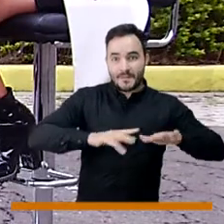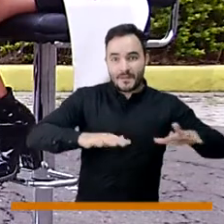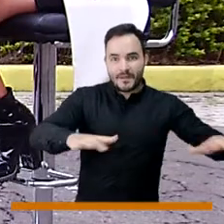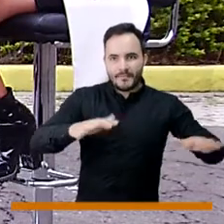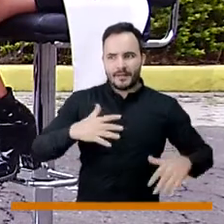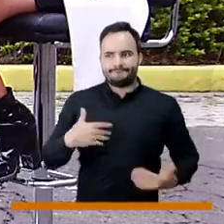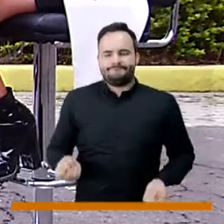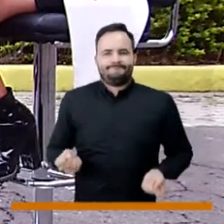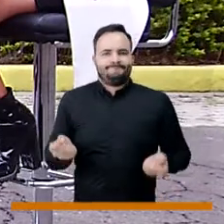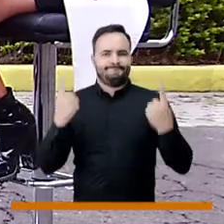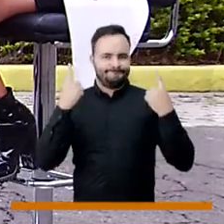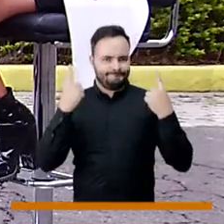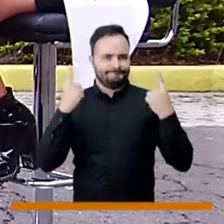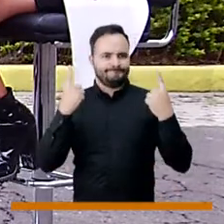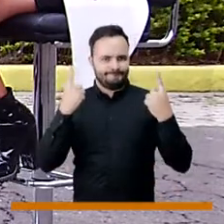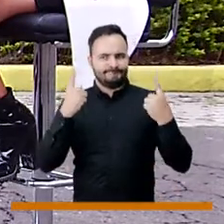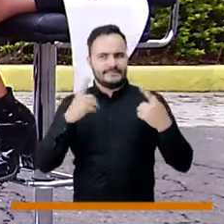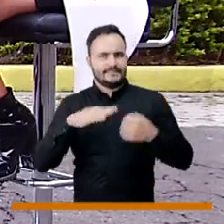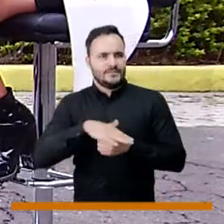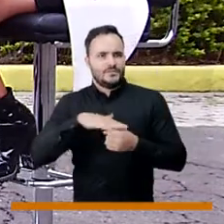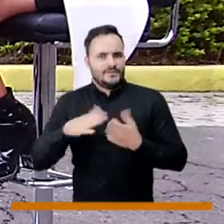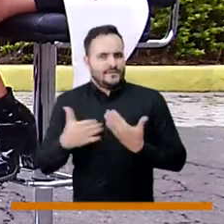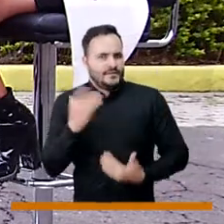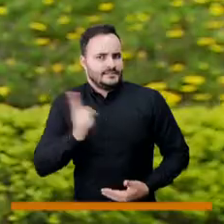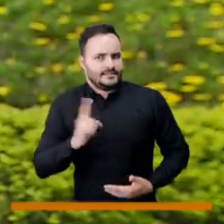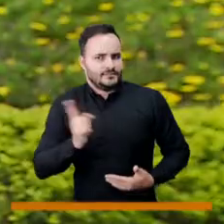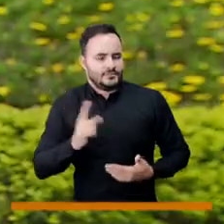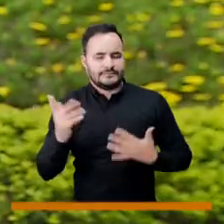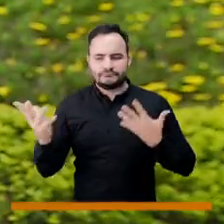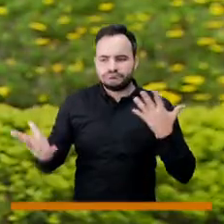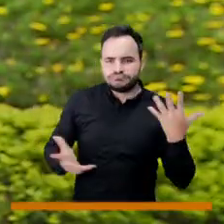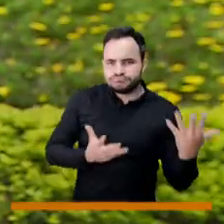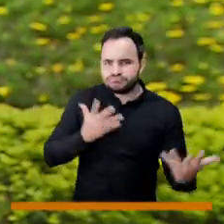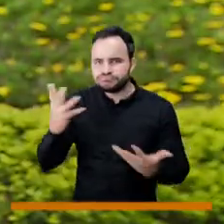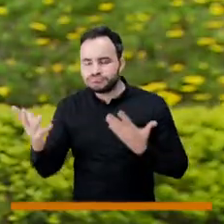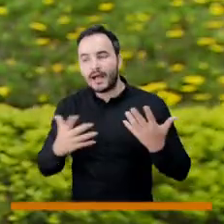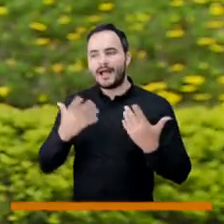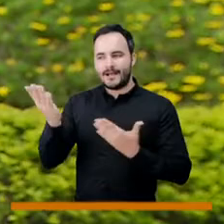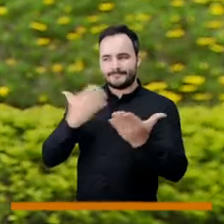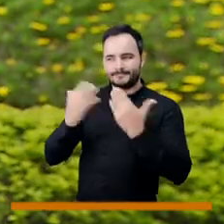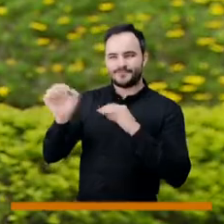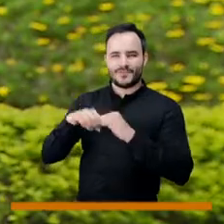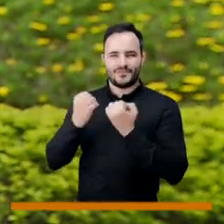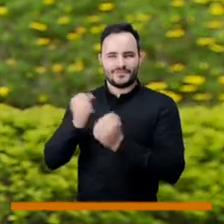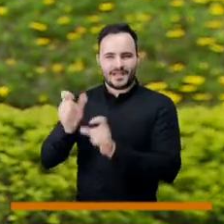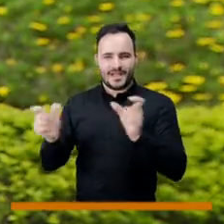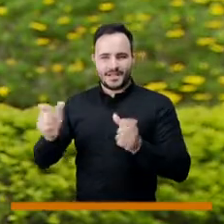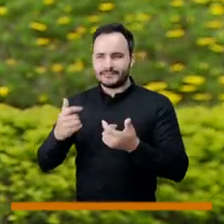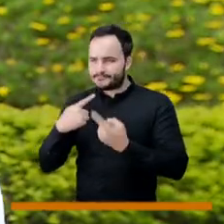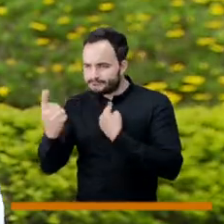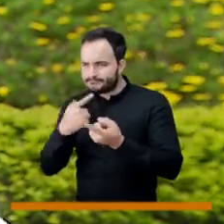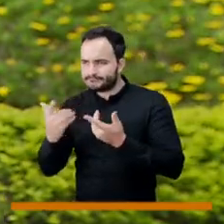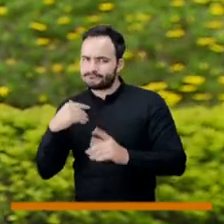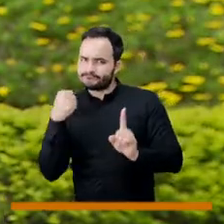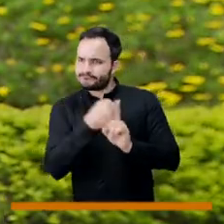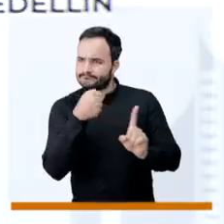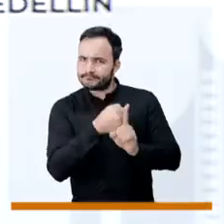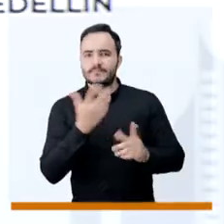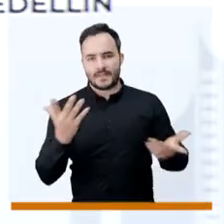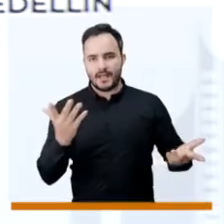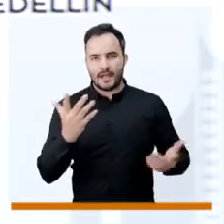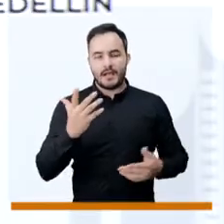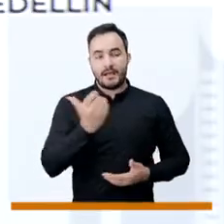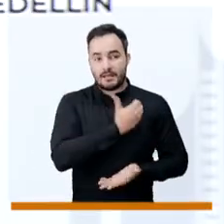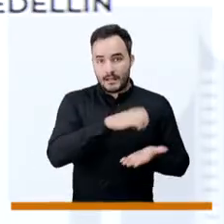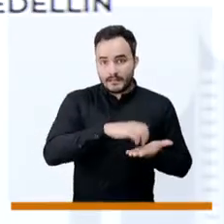entendimos lo que sucedió por la pandemia y fue ahí donde empezamos algunos concejales de medellín a insistirle al gobierno municipal